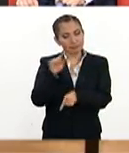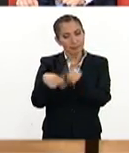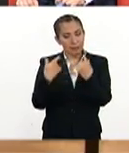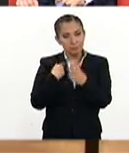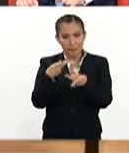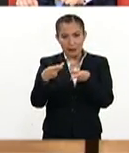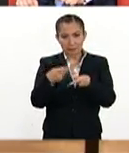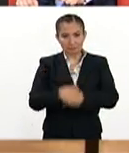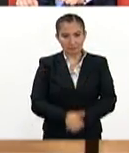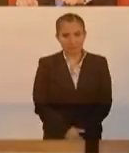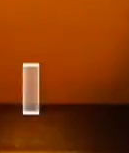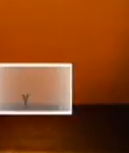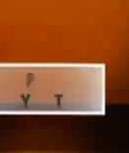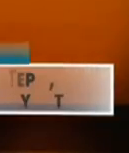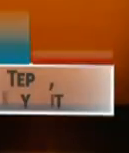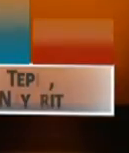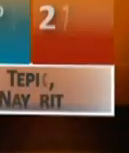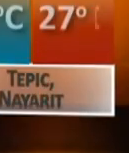bien preparados.